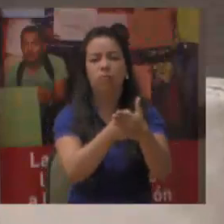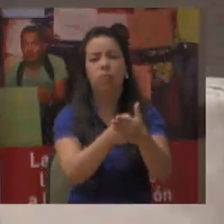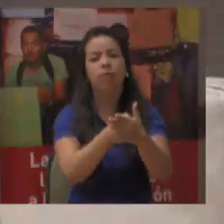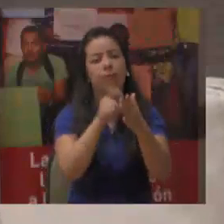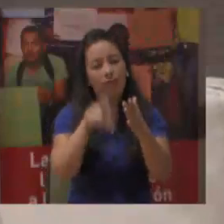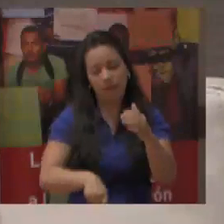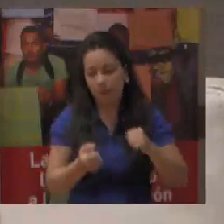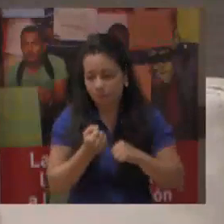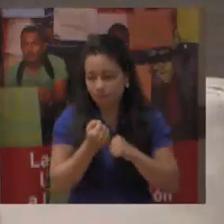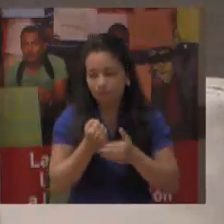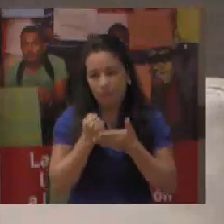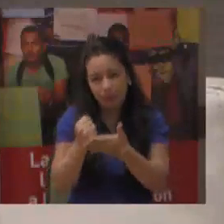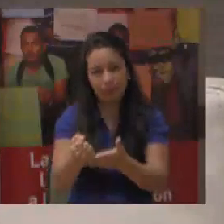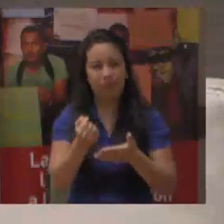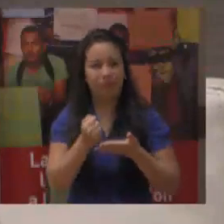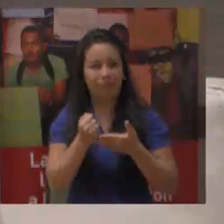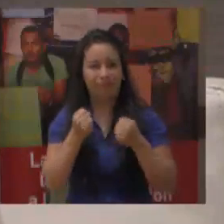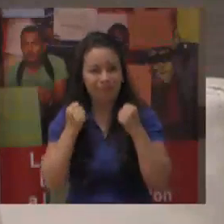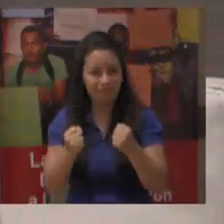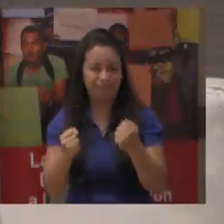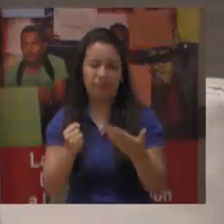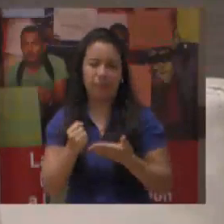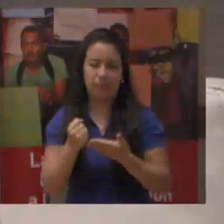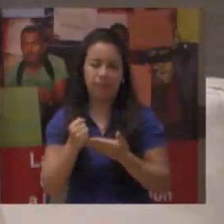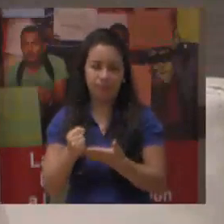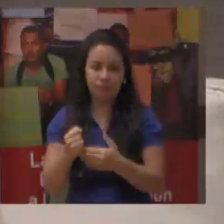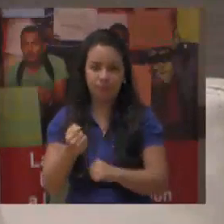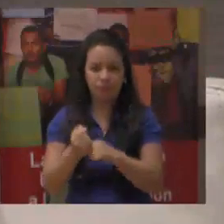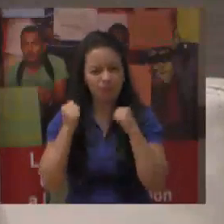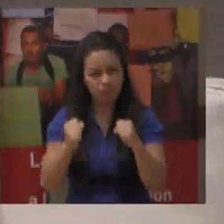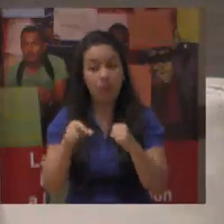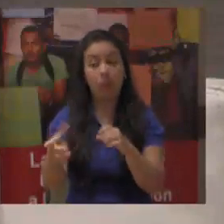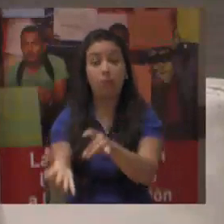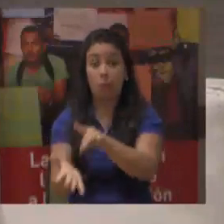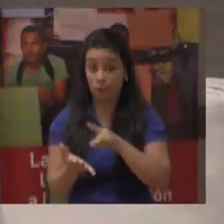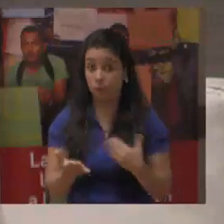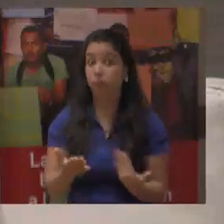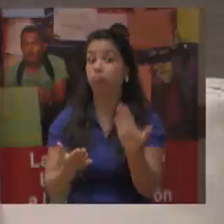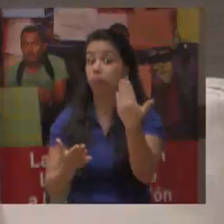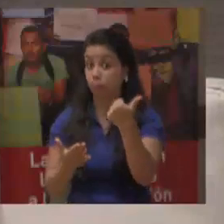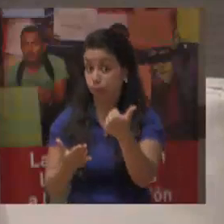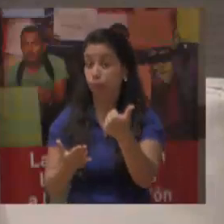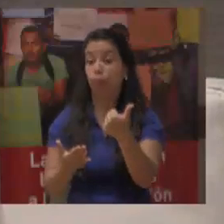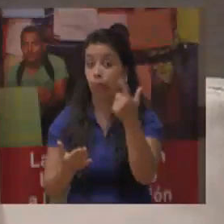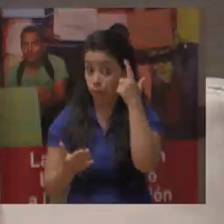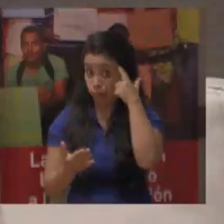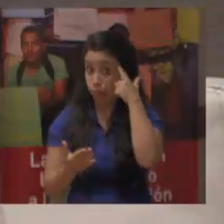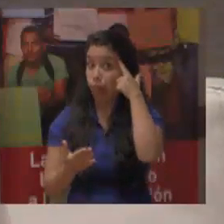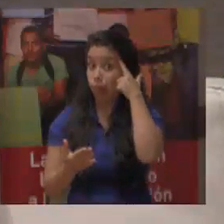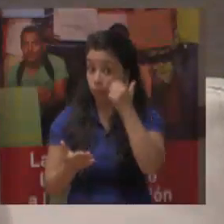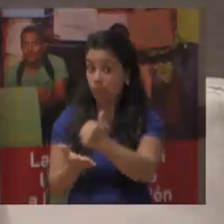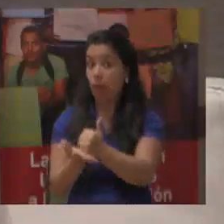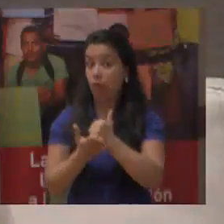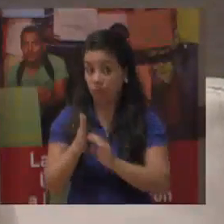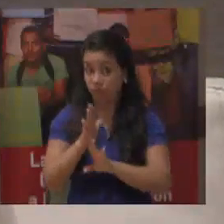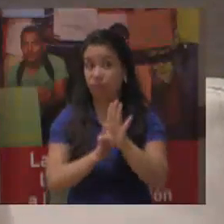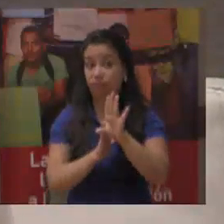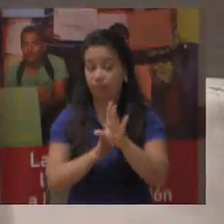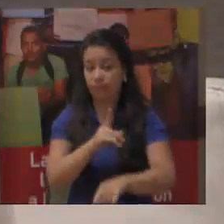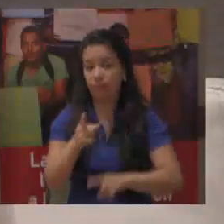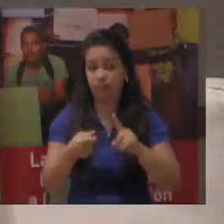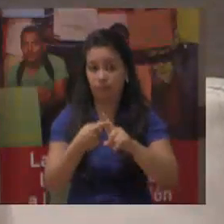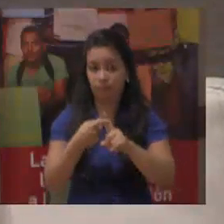ayudar a fortalecerlo. Es un modelo muy valioso y nos va a ayudar mucho en lo que sigue.